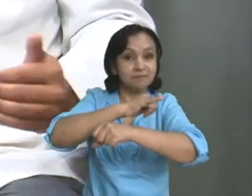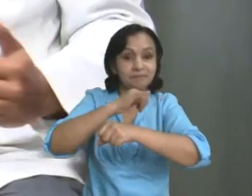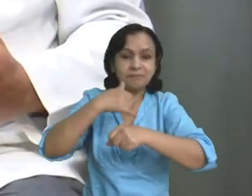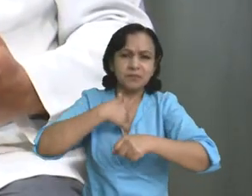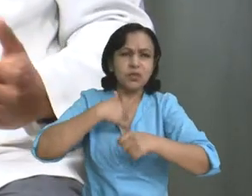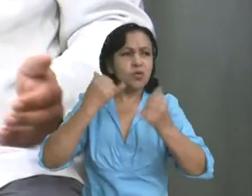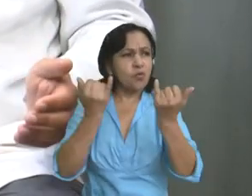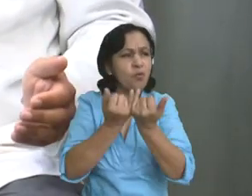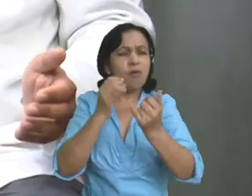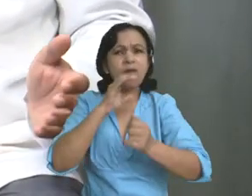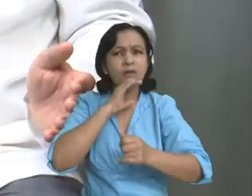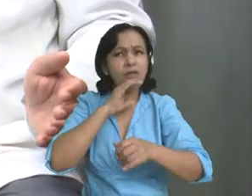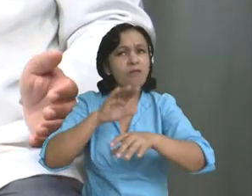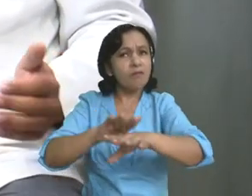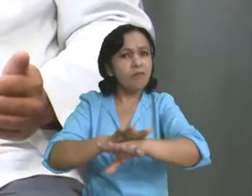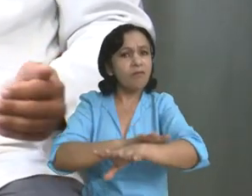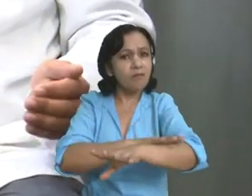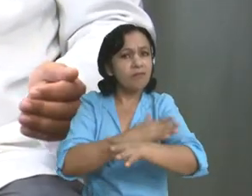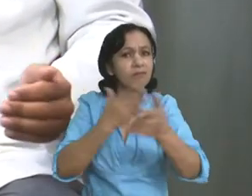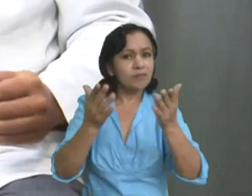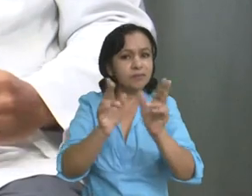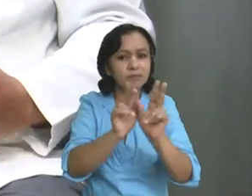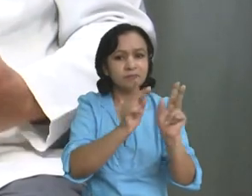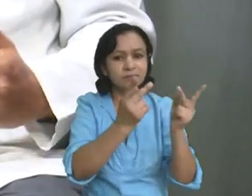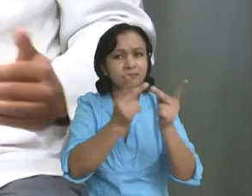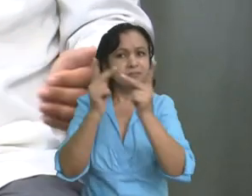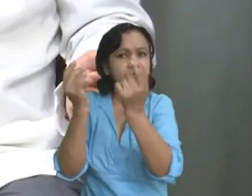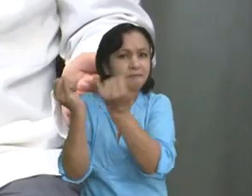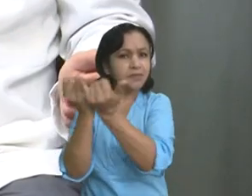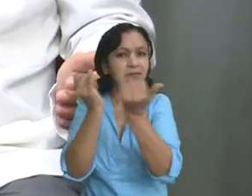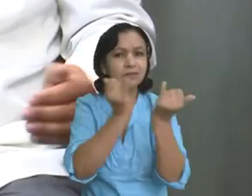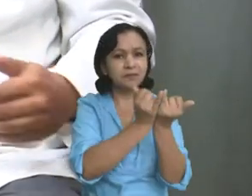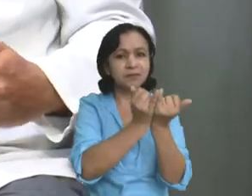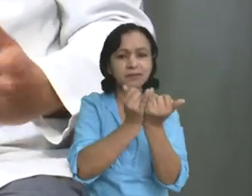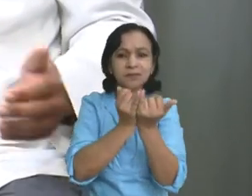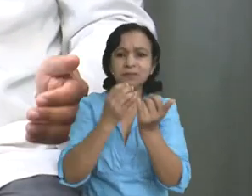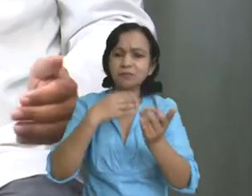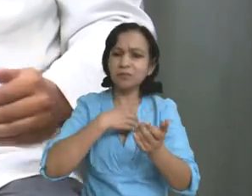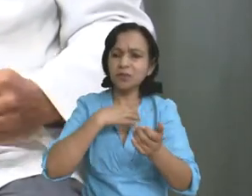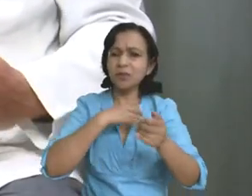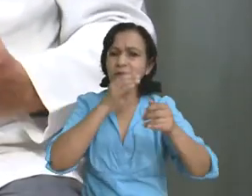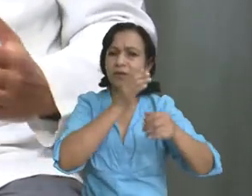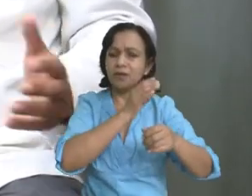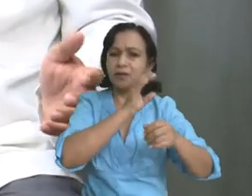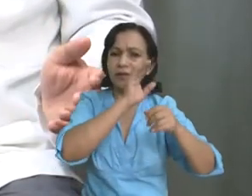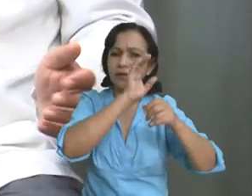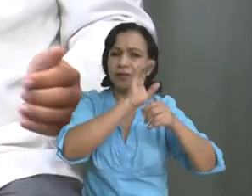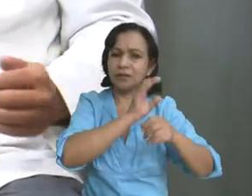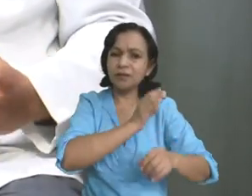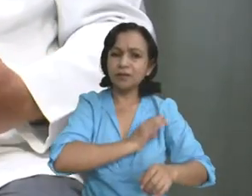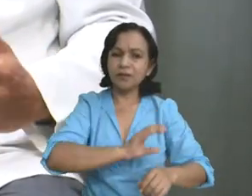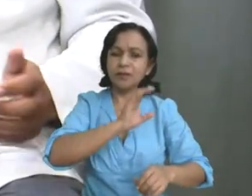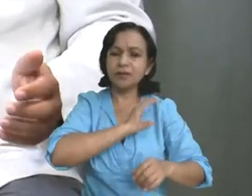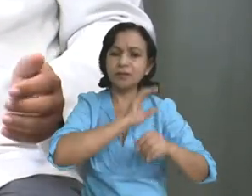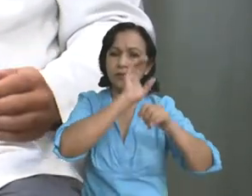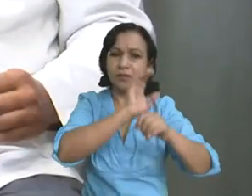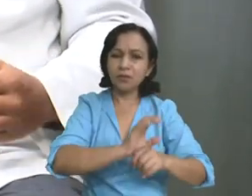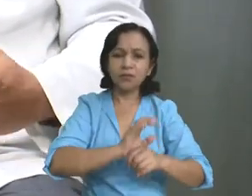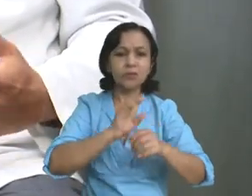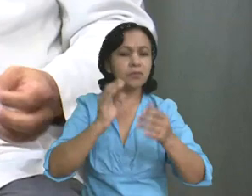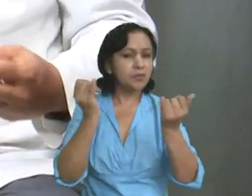Cuba, porque somos realmente pueblos muy parecidos, con características, idiosincrasias, una